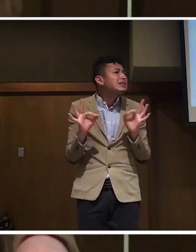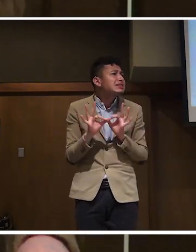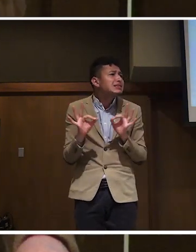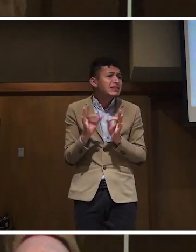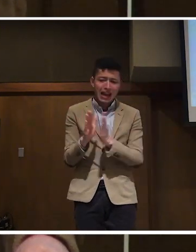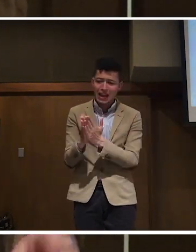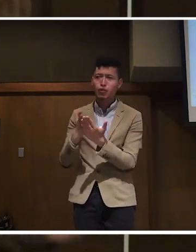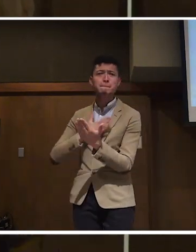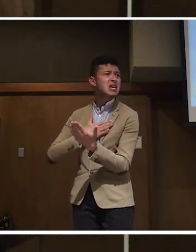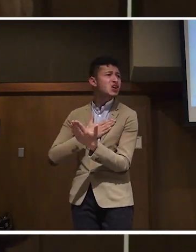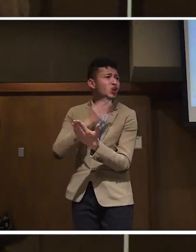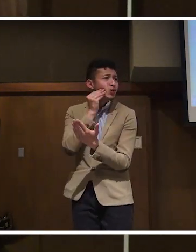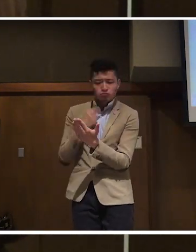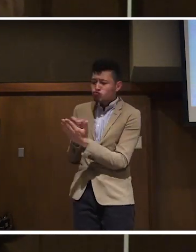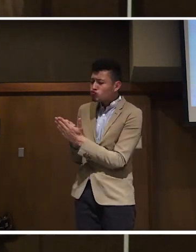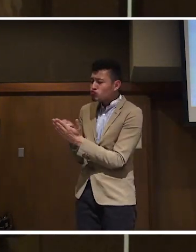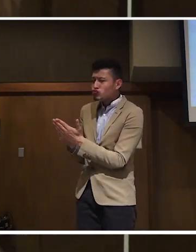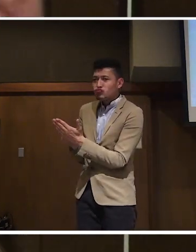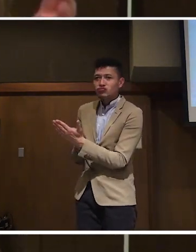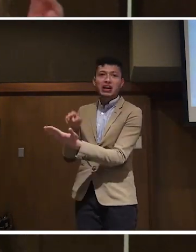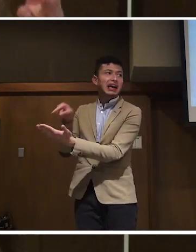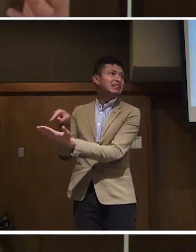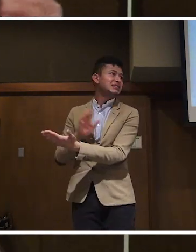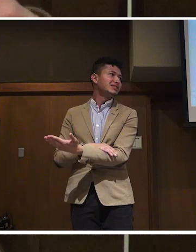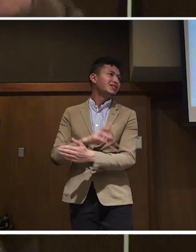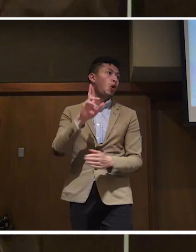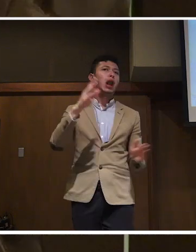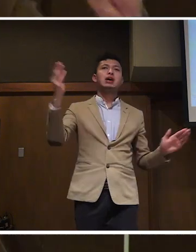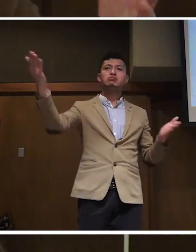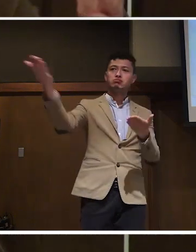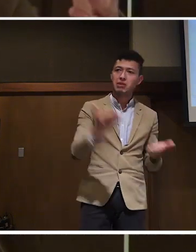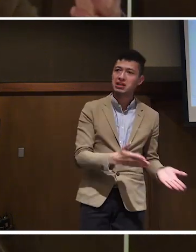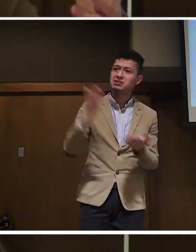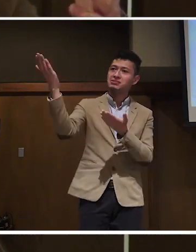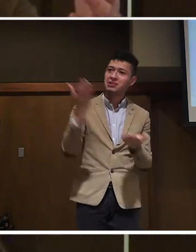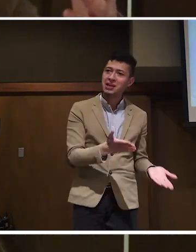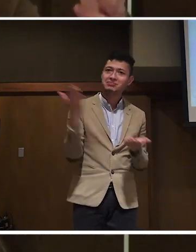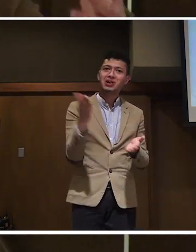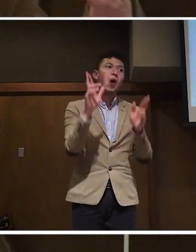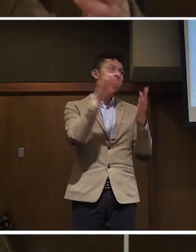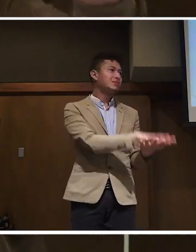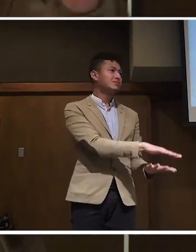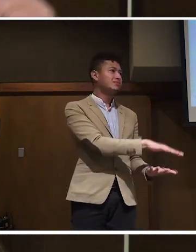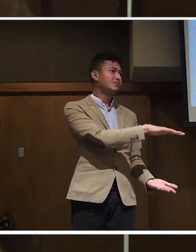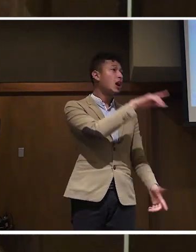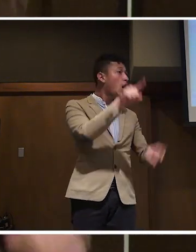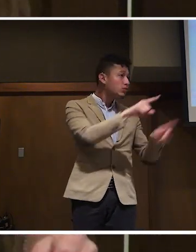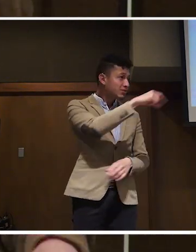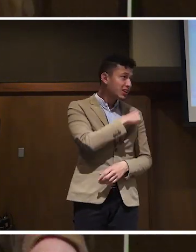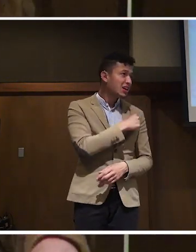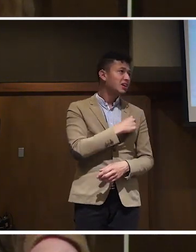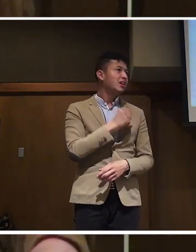en su casa. Ojalá esa colección siga creciendo, ojalá quien tenga todavía tías y abuelas y